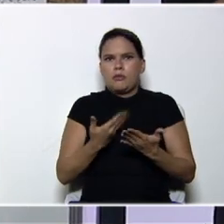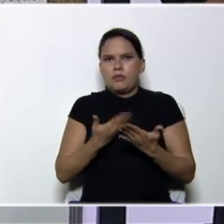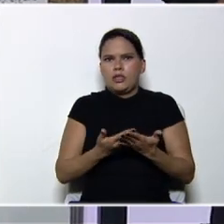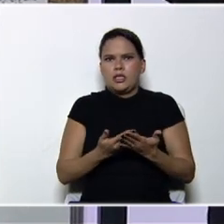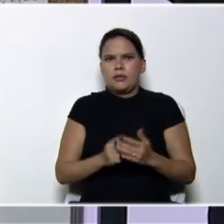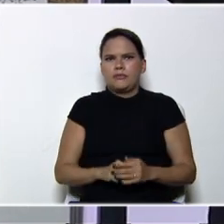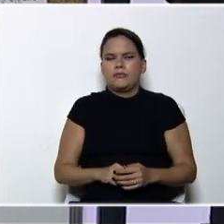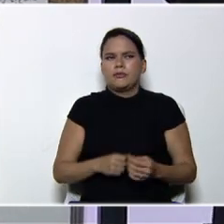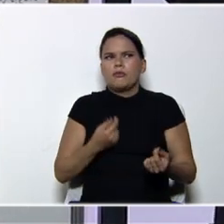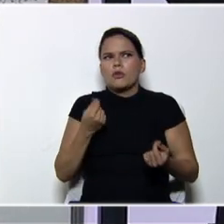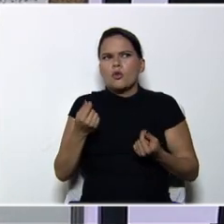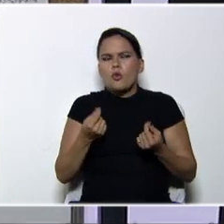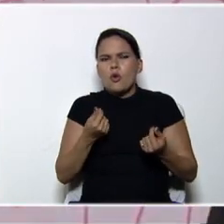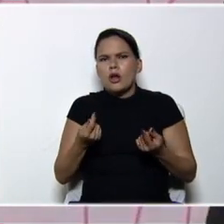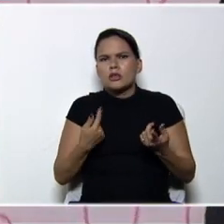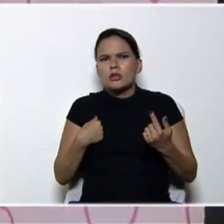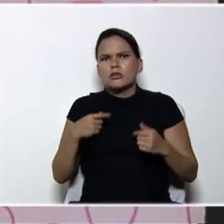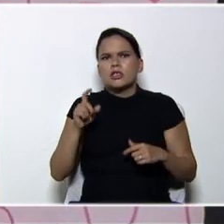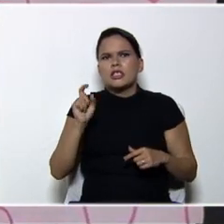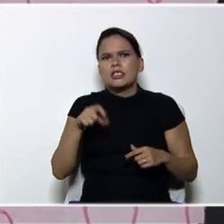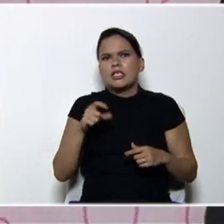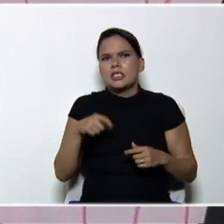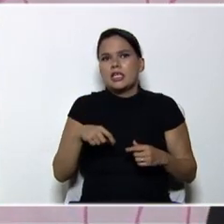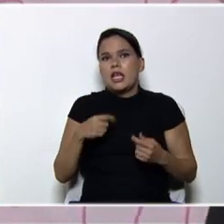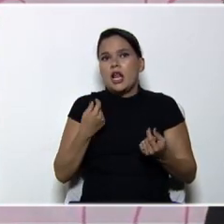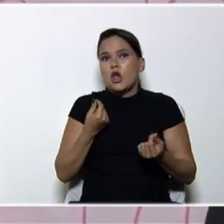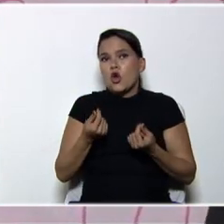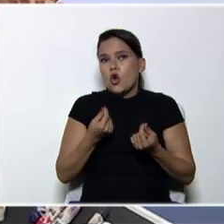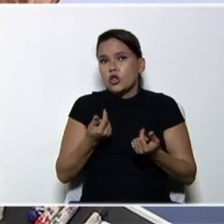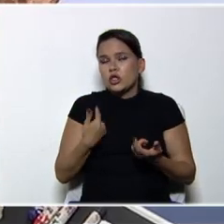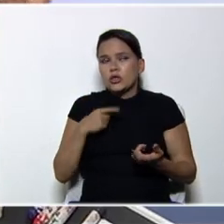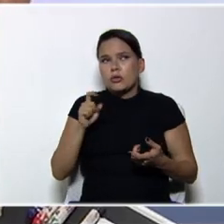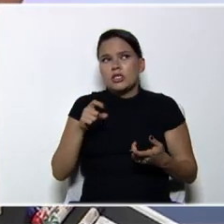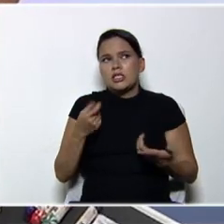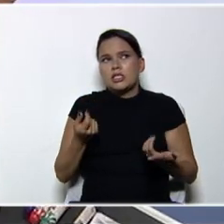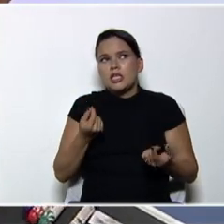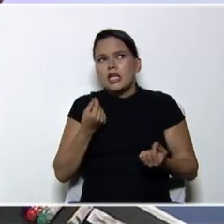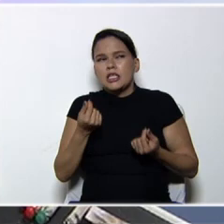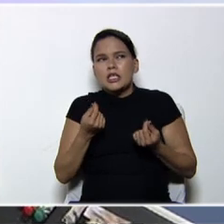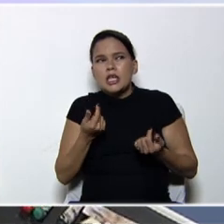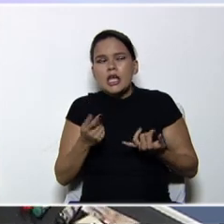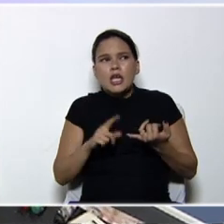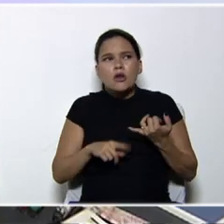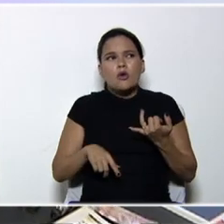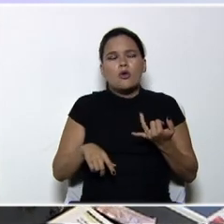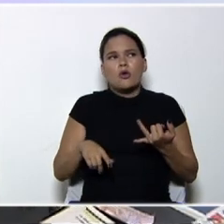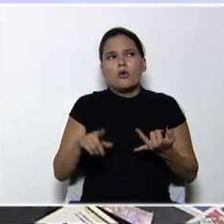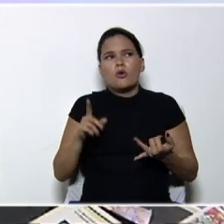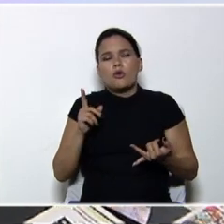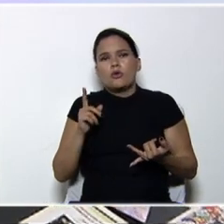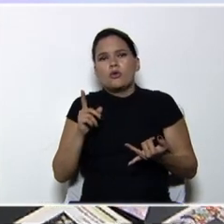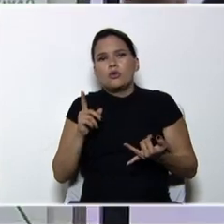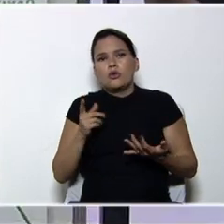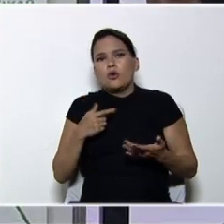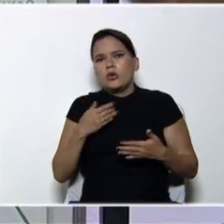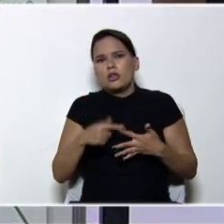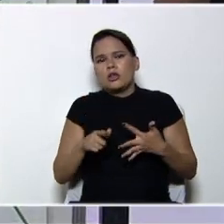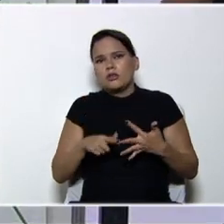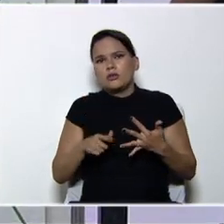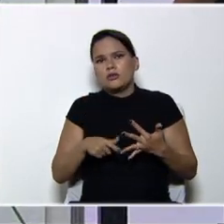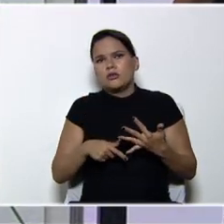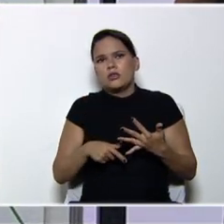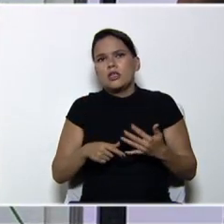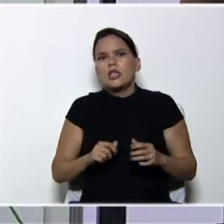sería el costo, si voy a utilizar algún tipo de presupuesto, si voy a usar algún tipo de financiamiento, ¿ok? Y me